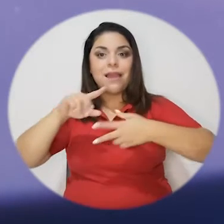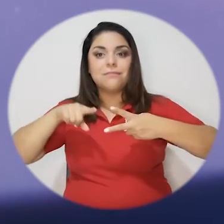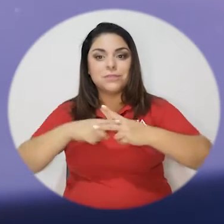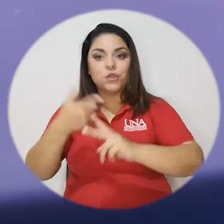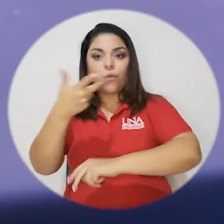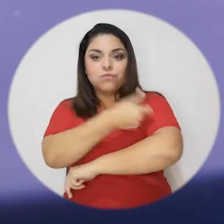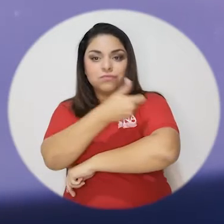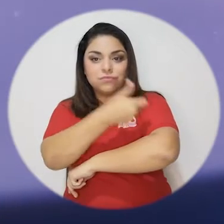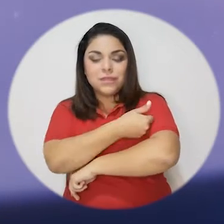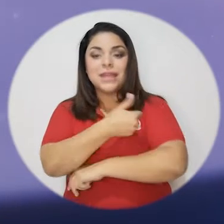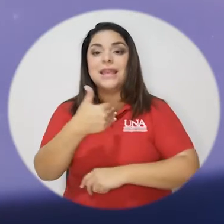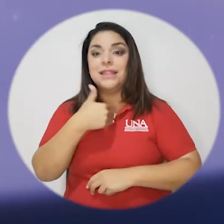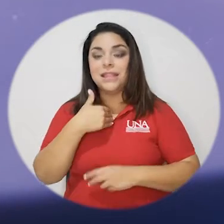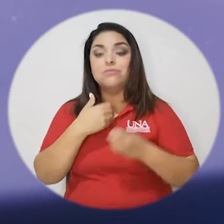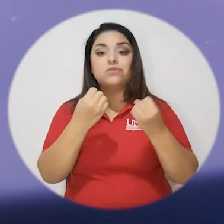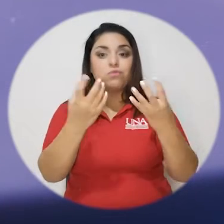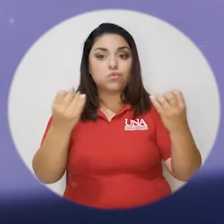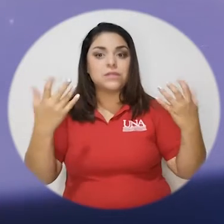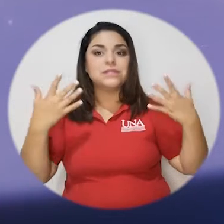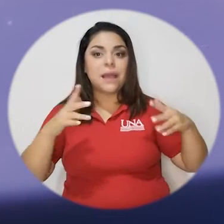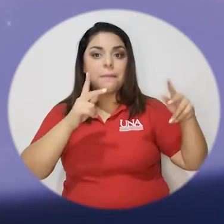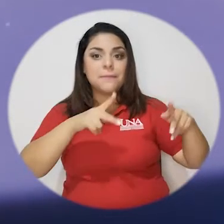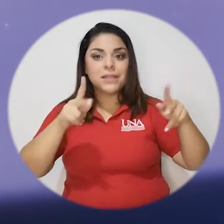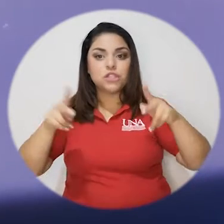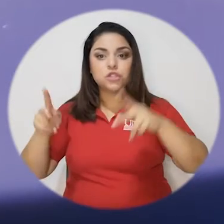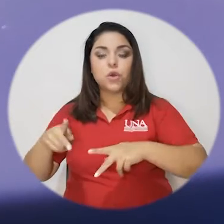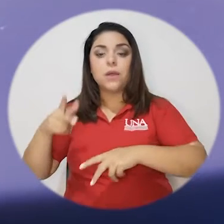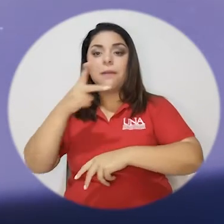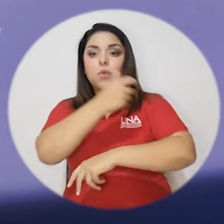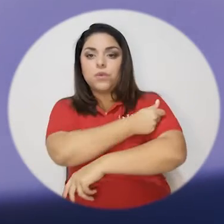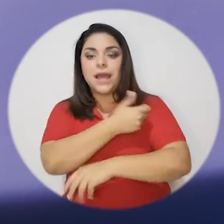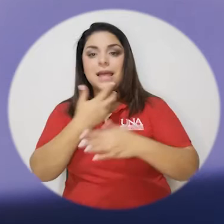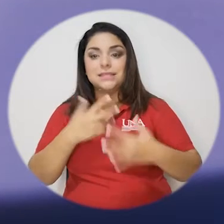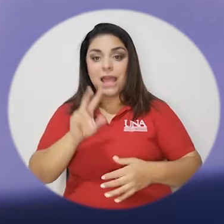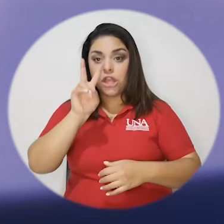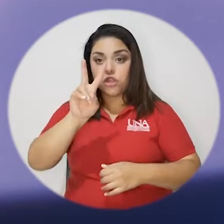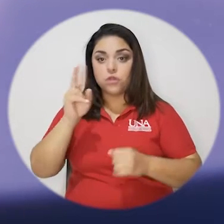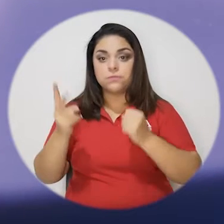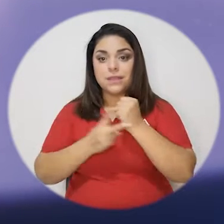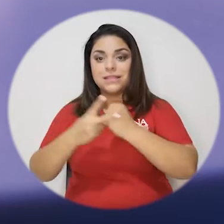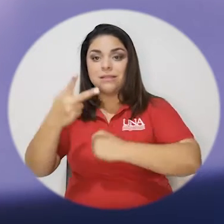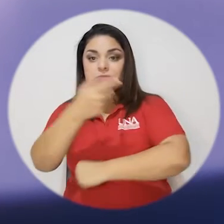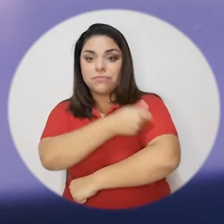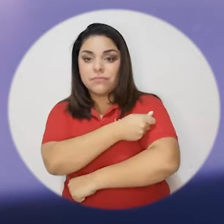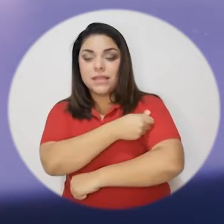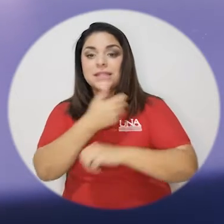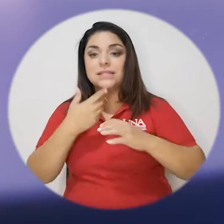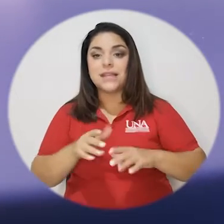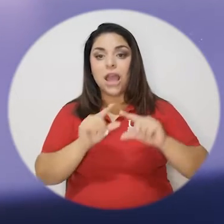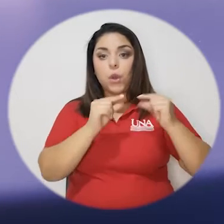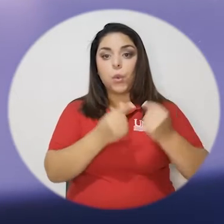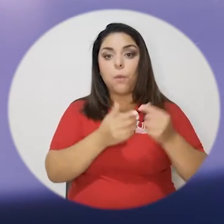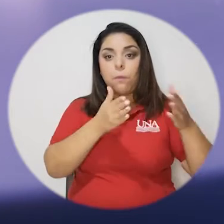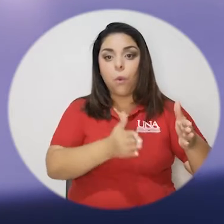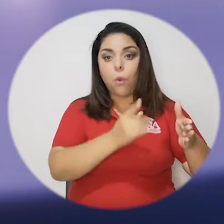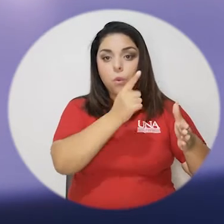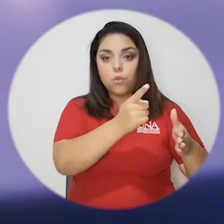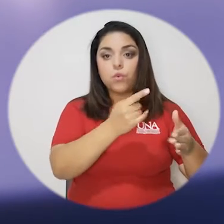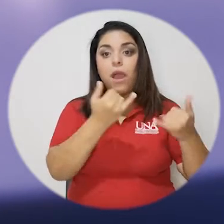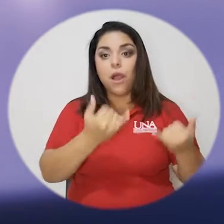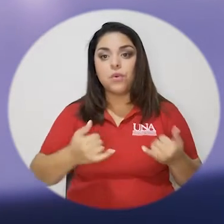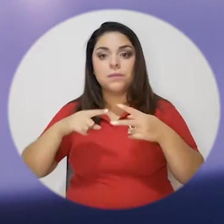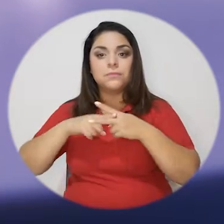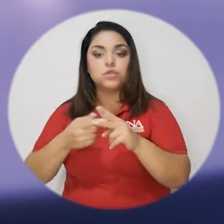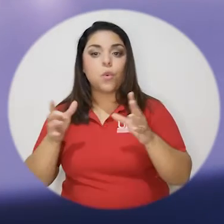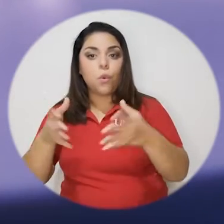América que comenzó a vacunar y tenemos un buen número de personas vacunadas con esquema completo hasta este momento en el grupo